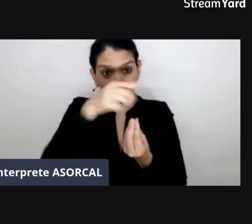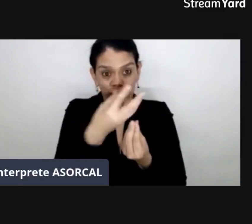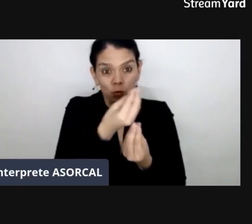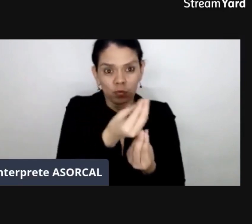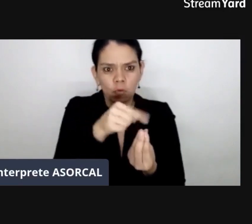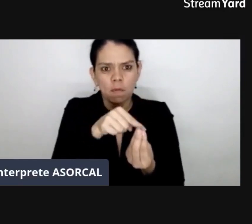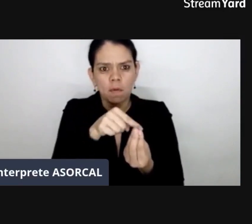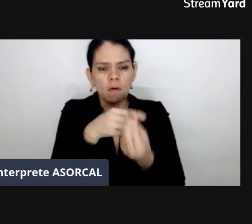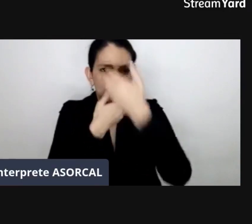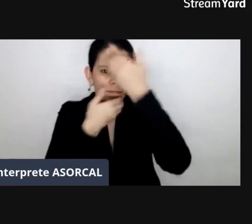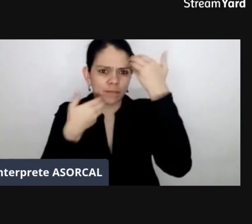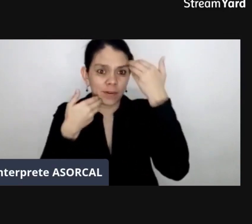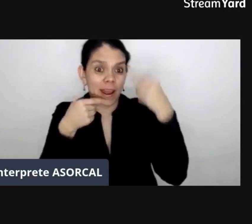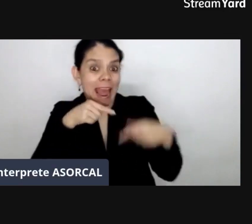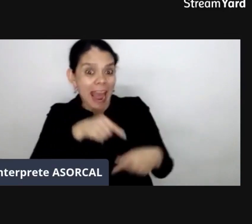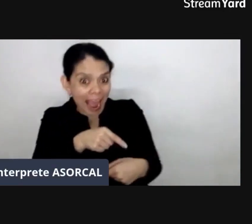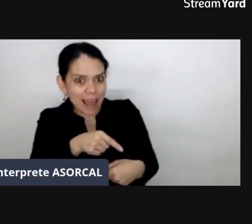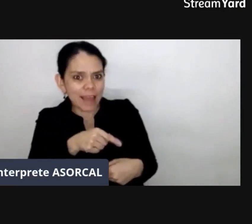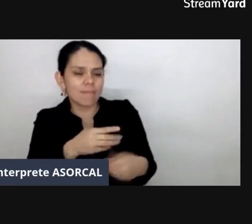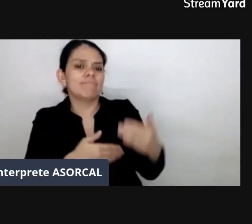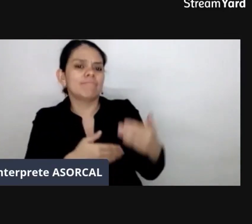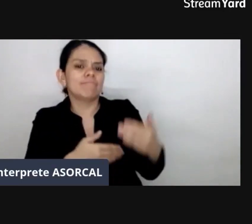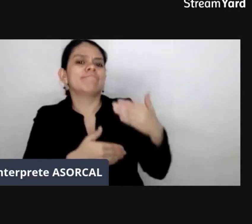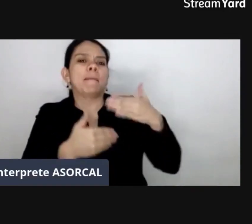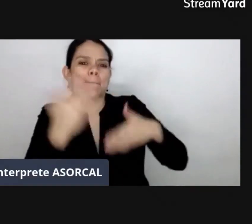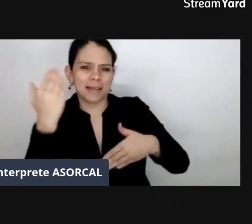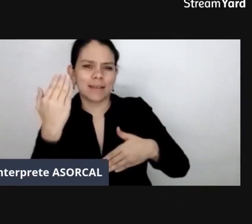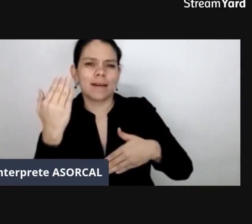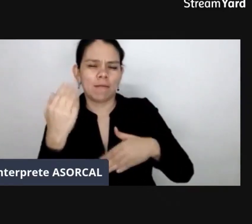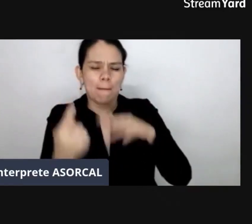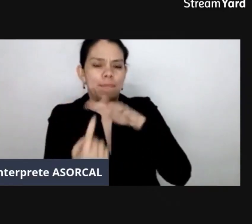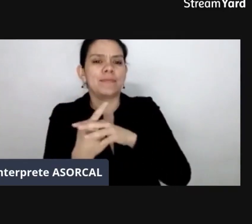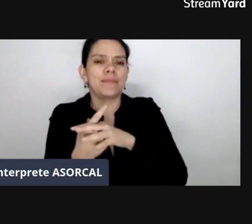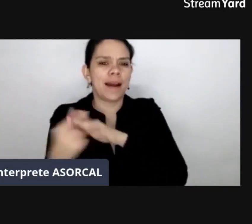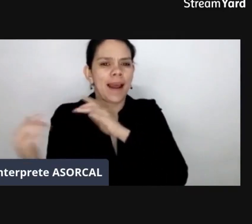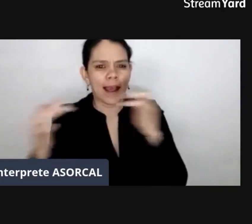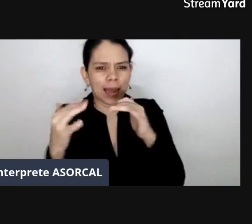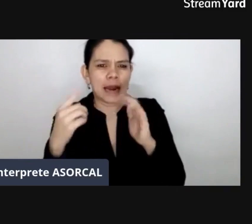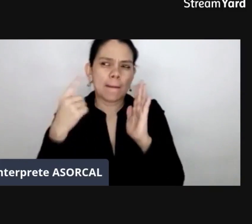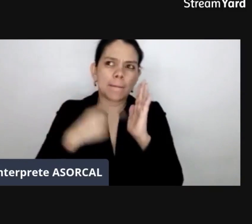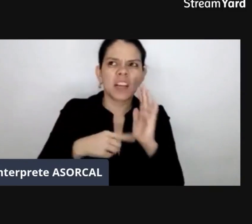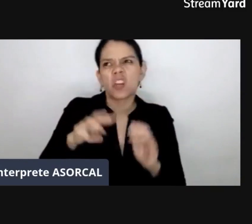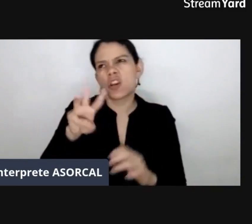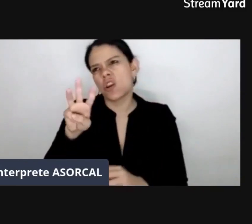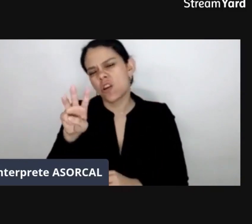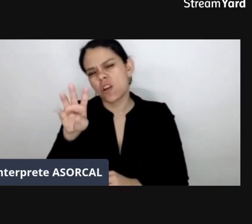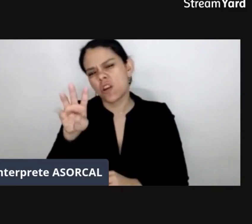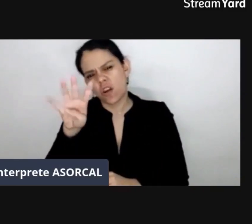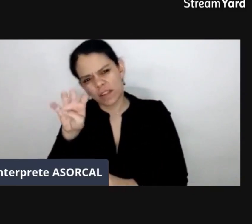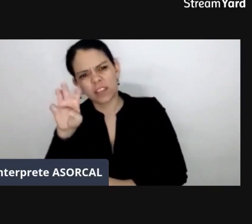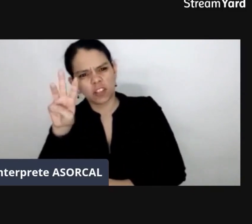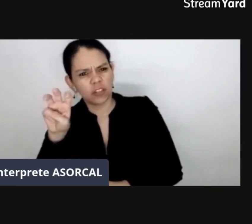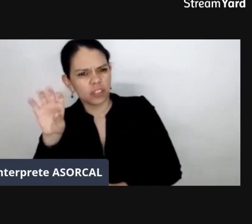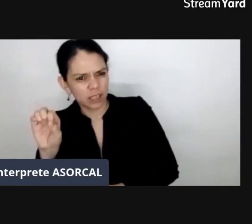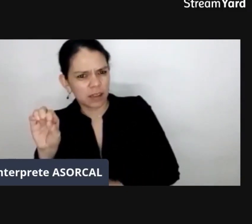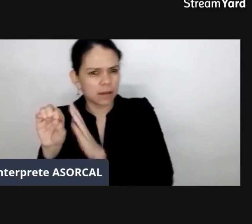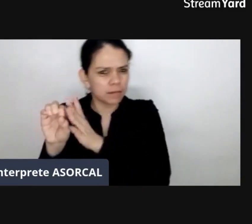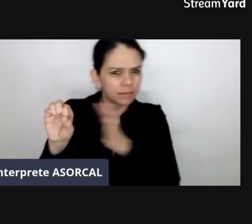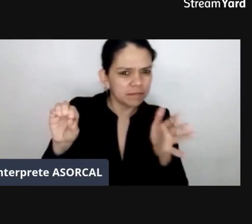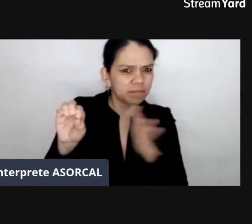origen a la guerra de 1980 a 1992, aquella guerra fratricida de la cual hablaba. No